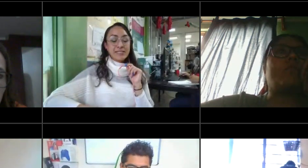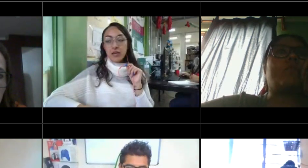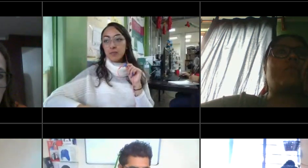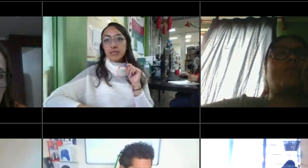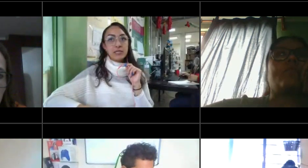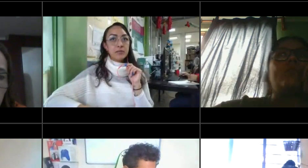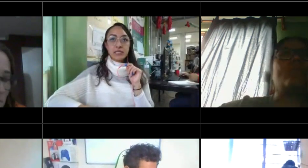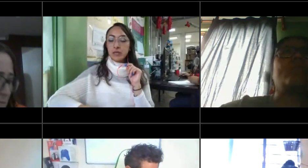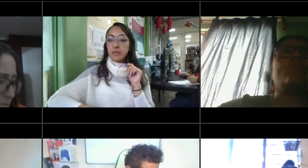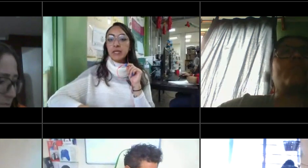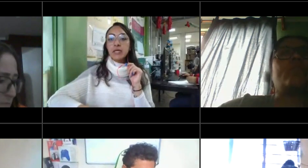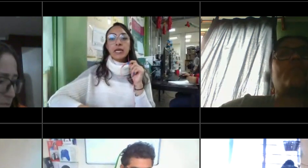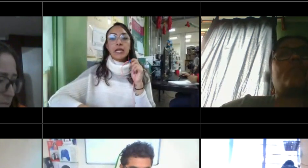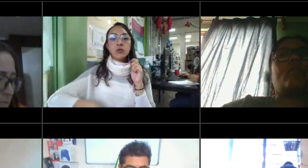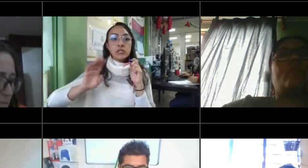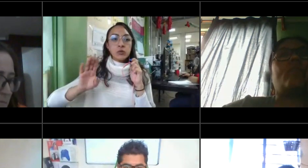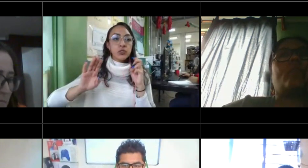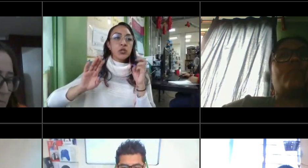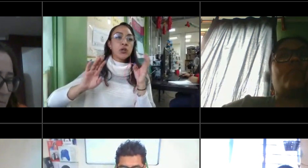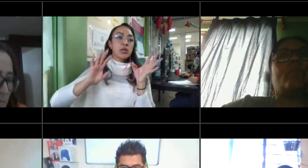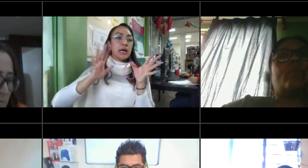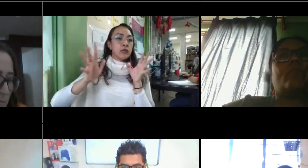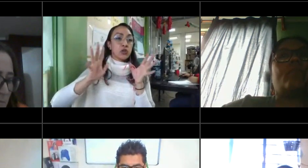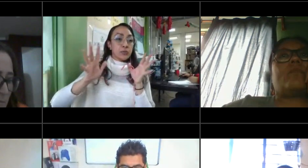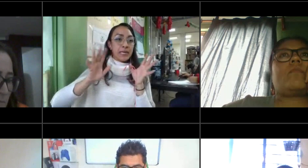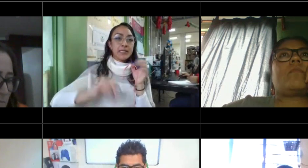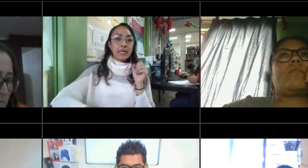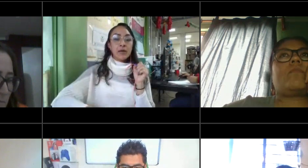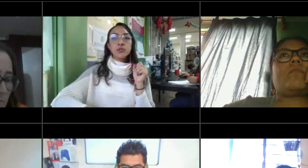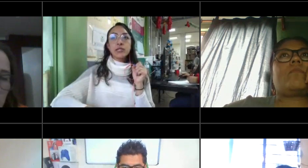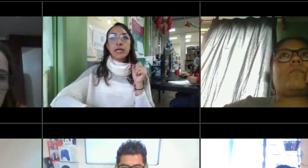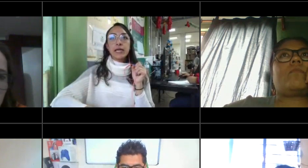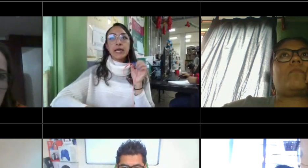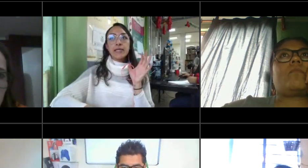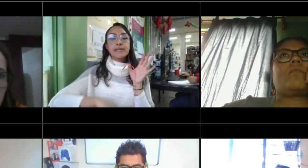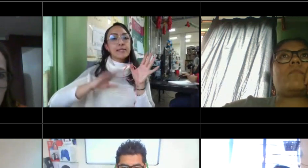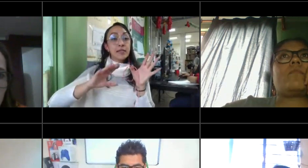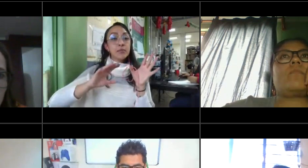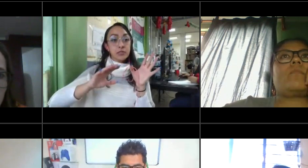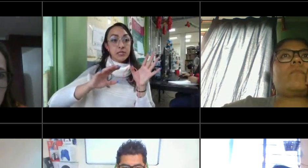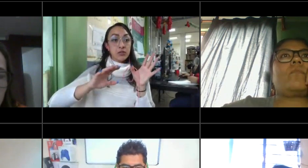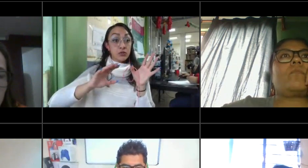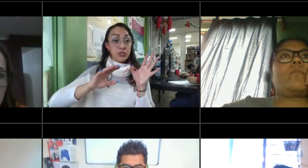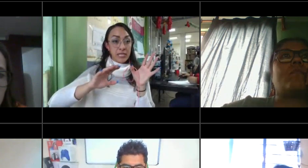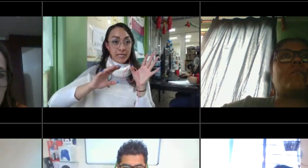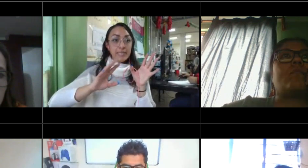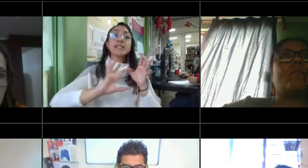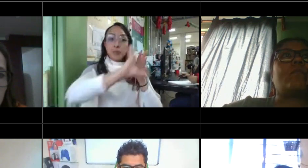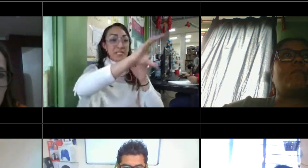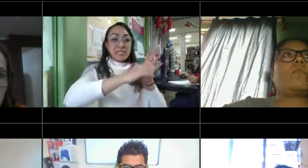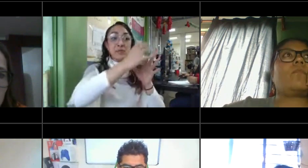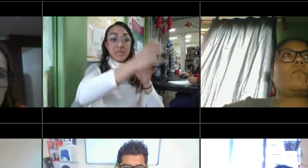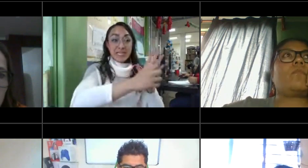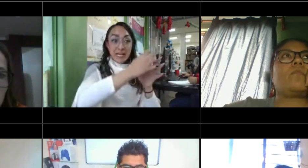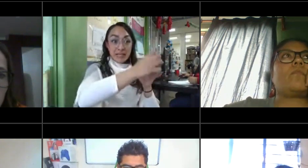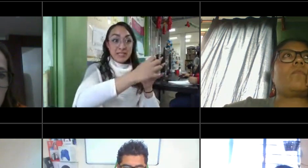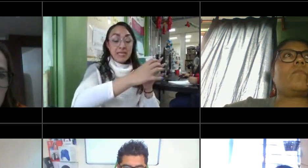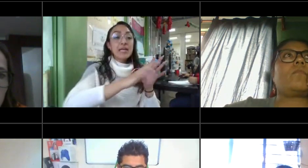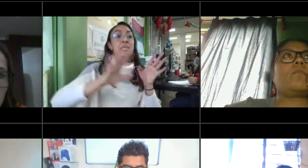clasificadores. Siempre, siempre, siempre. En un discurso normal, digamos que el 60% son señas que pueden